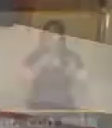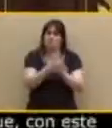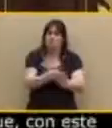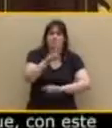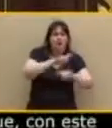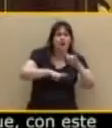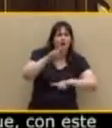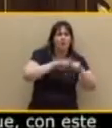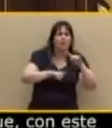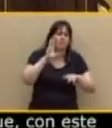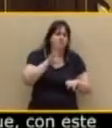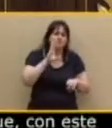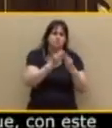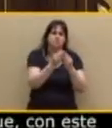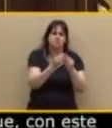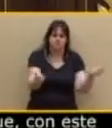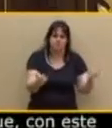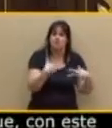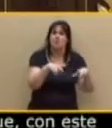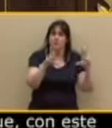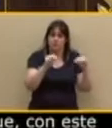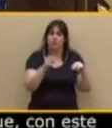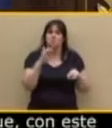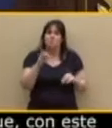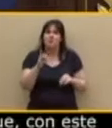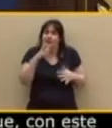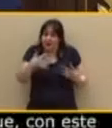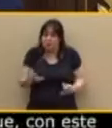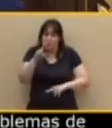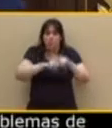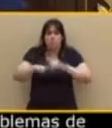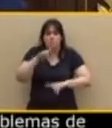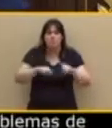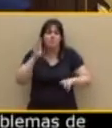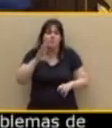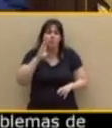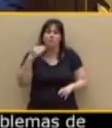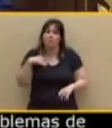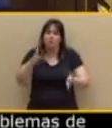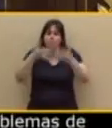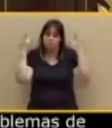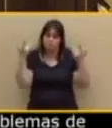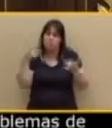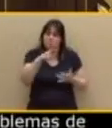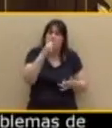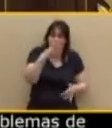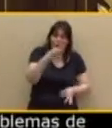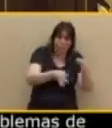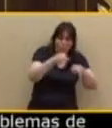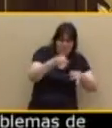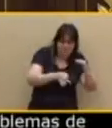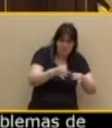esteban digo luego será el turno todavía de esquerra republicana y así igor desgastante el resto de grupos va a continuar mañana a no ser que sea en el maratón de madrugada